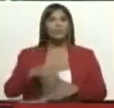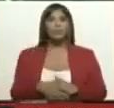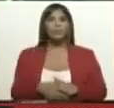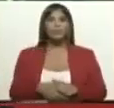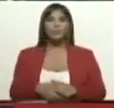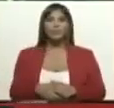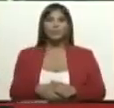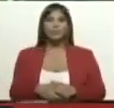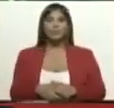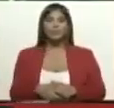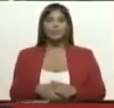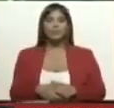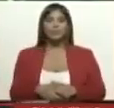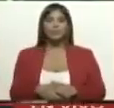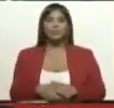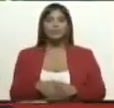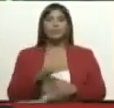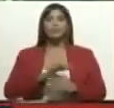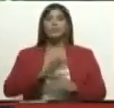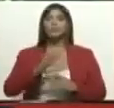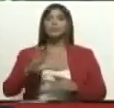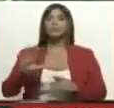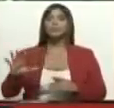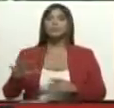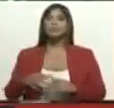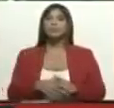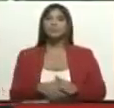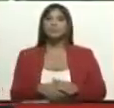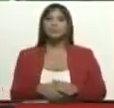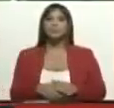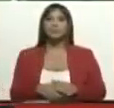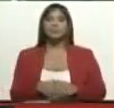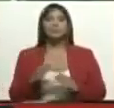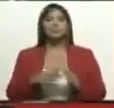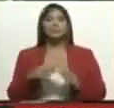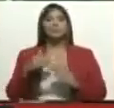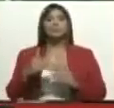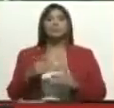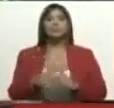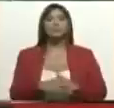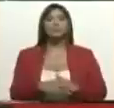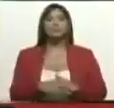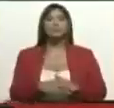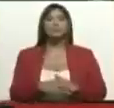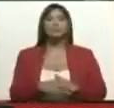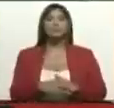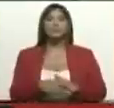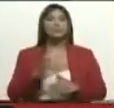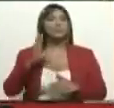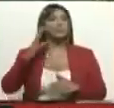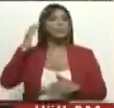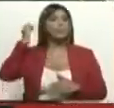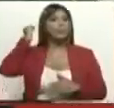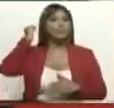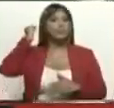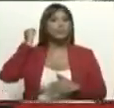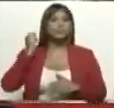pase a un paisaje hermoso, a la eternidad, de nuestro generalísimo Francisco de